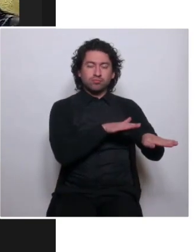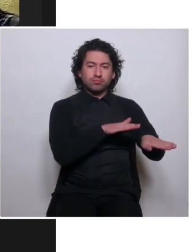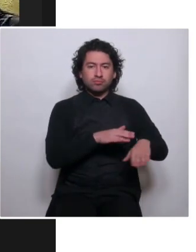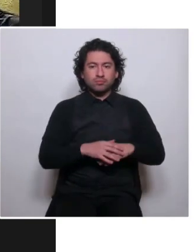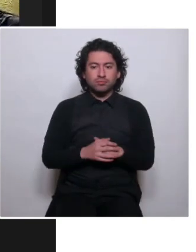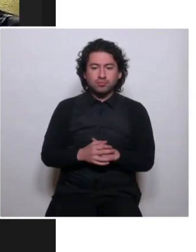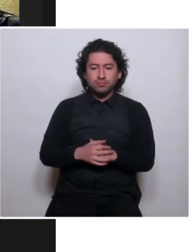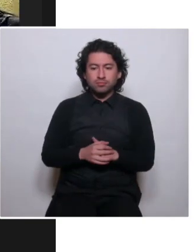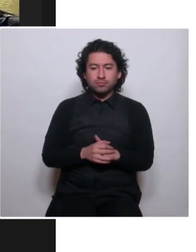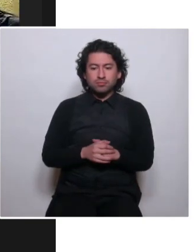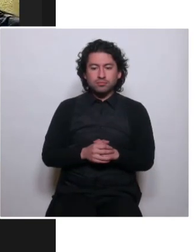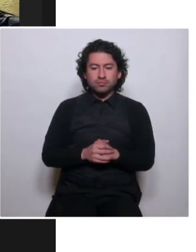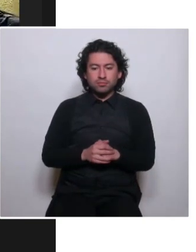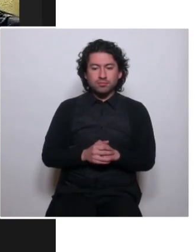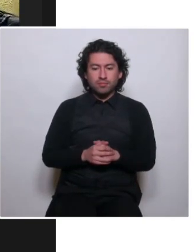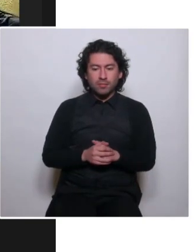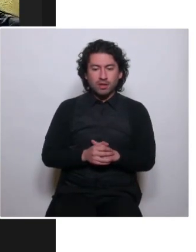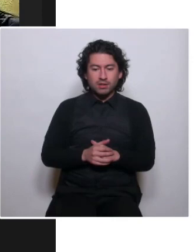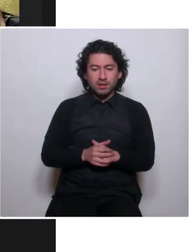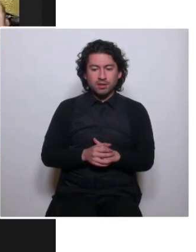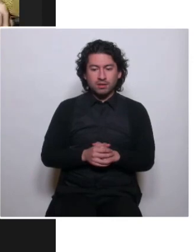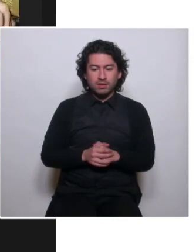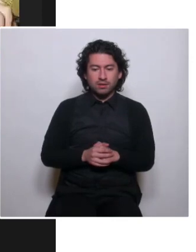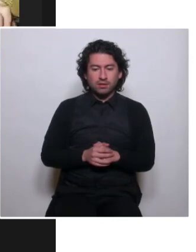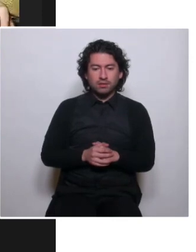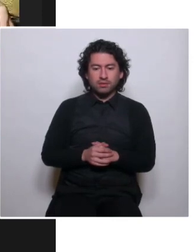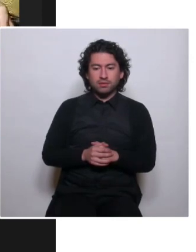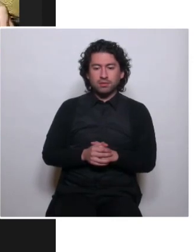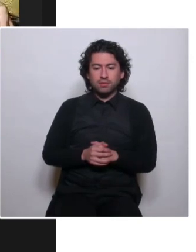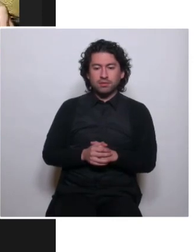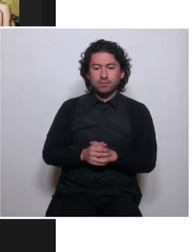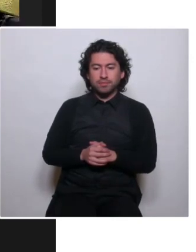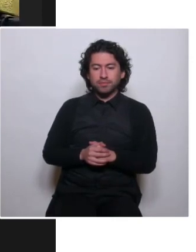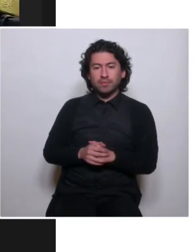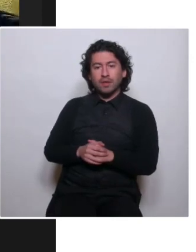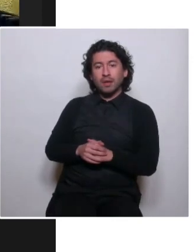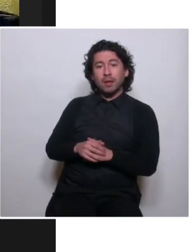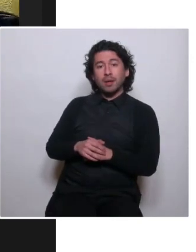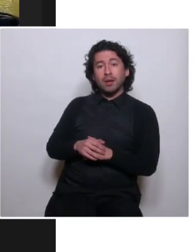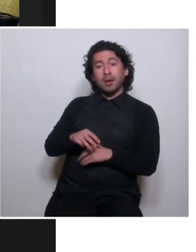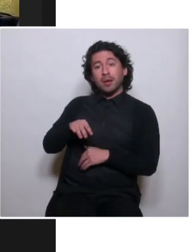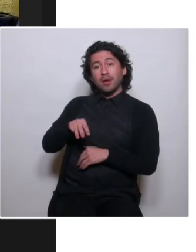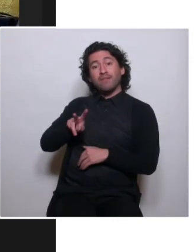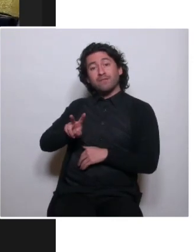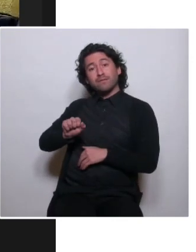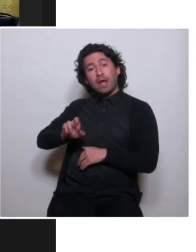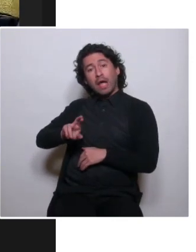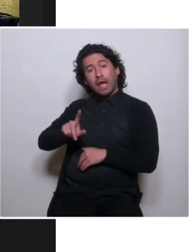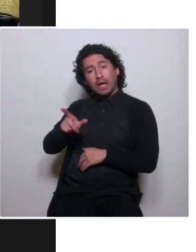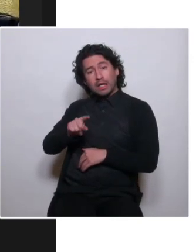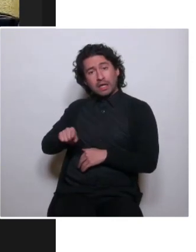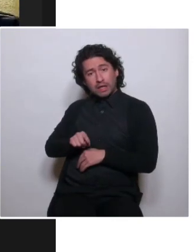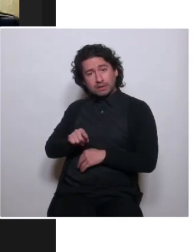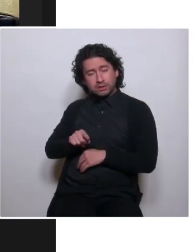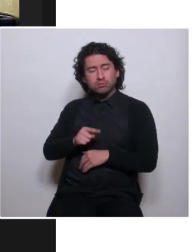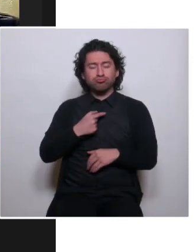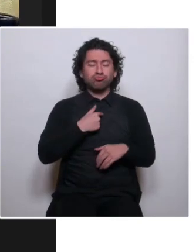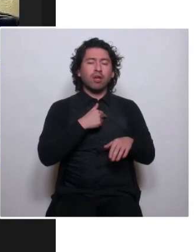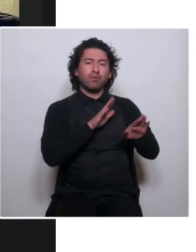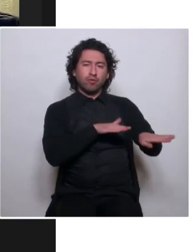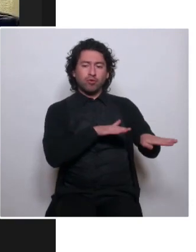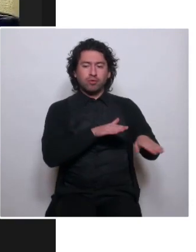Convencional Margarita Vargas. A favor, señor secretario.